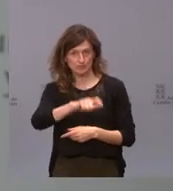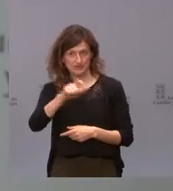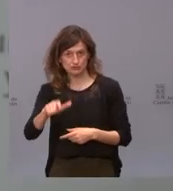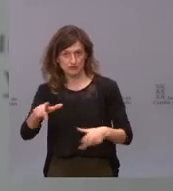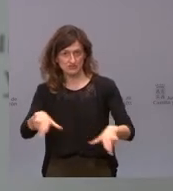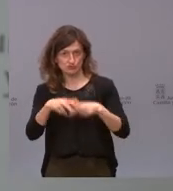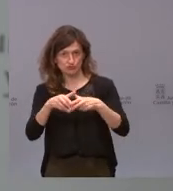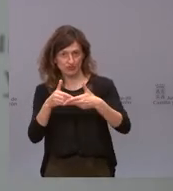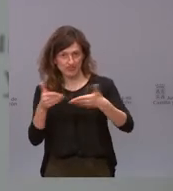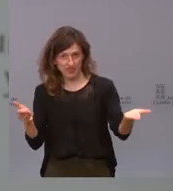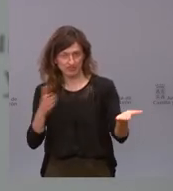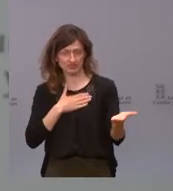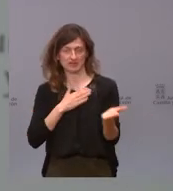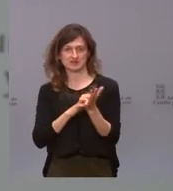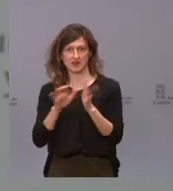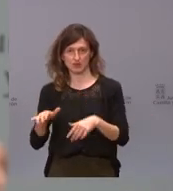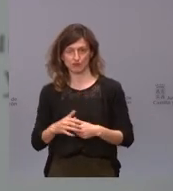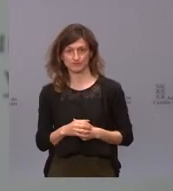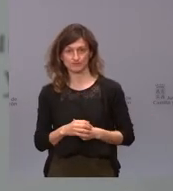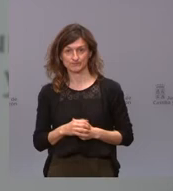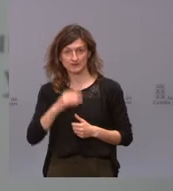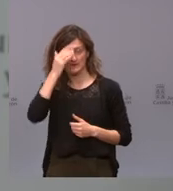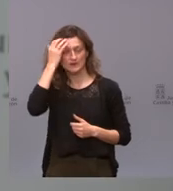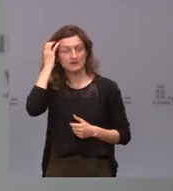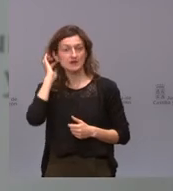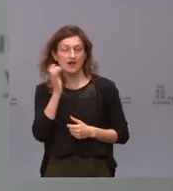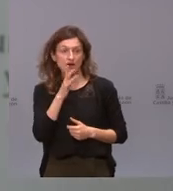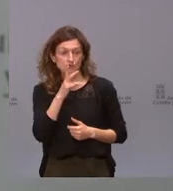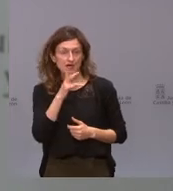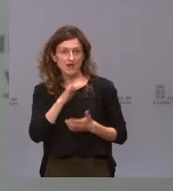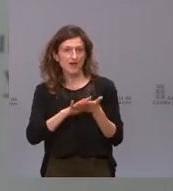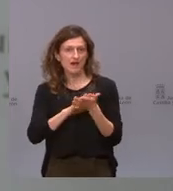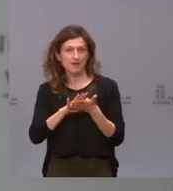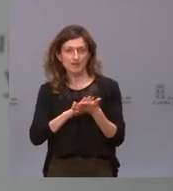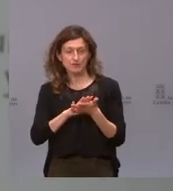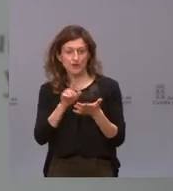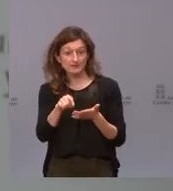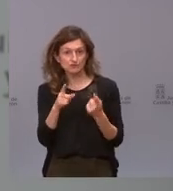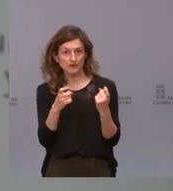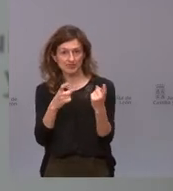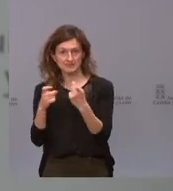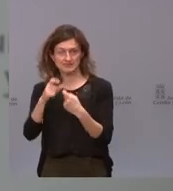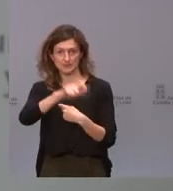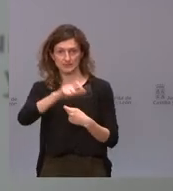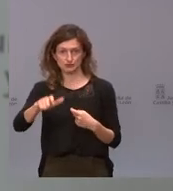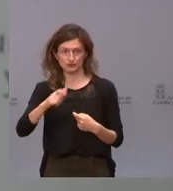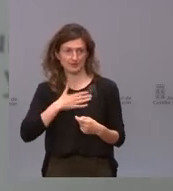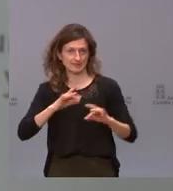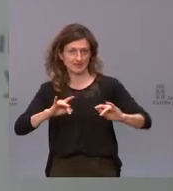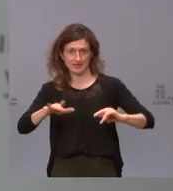la sociedad de castilla y león' estamos hablando de que esto es lo que necesitan las personas de nuestra tierra